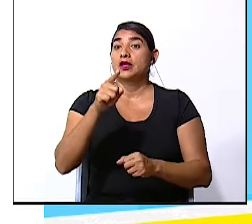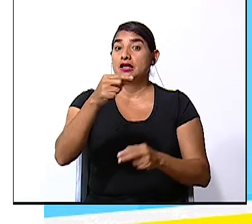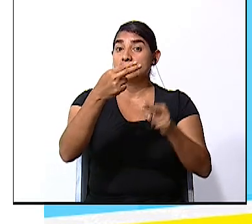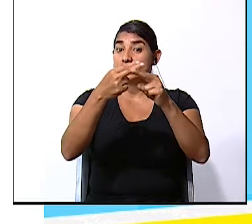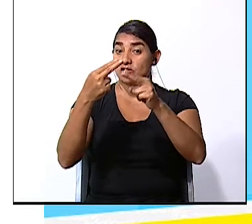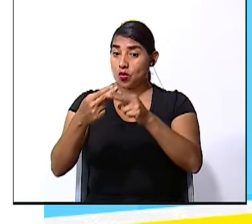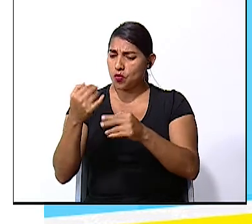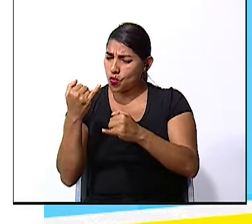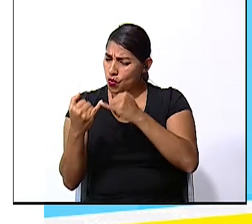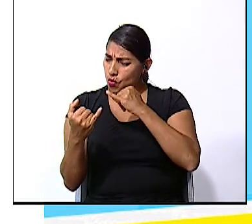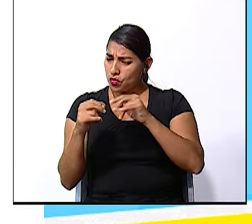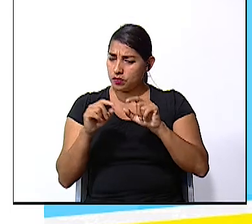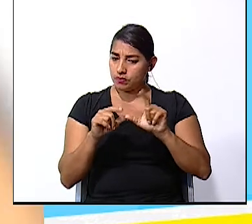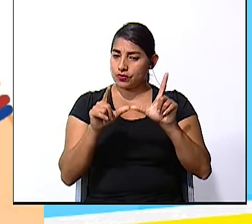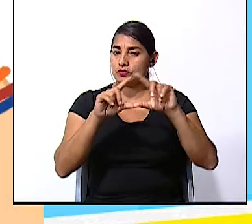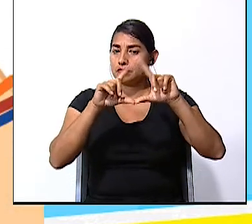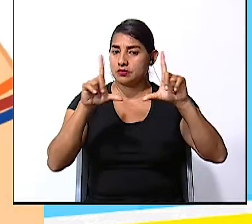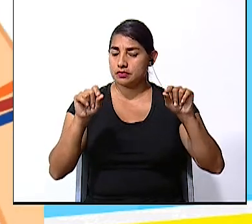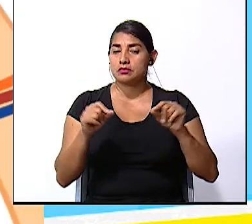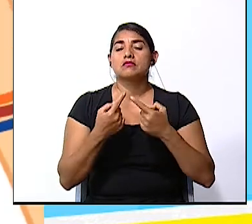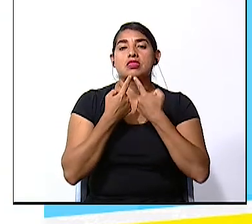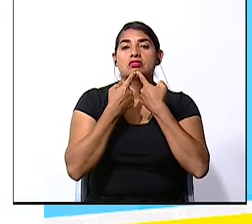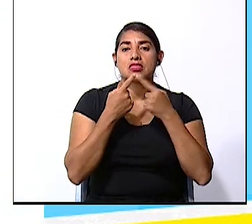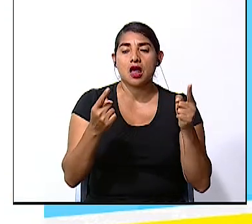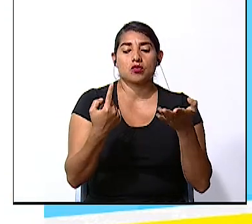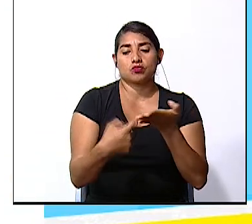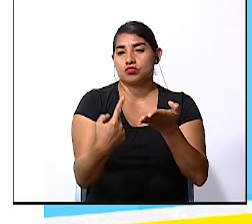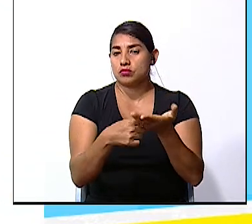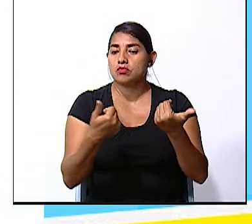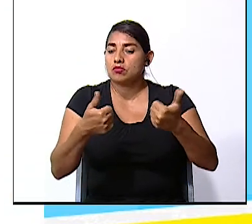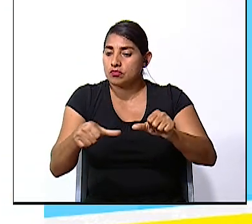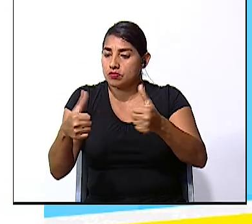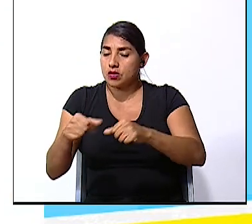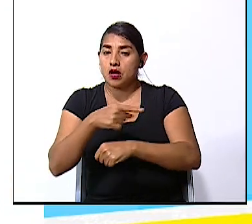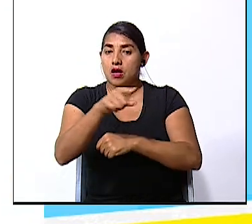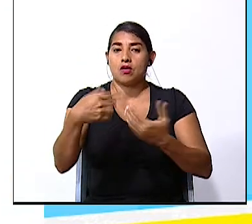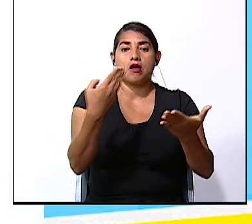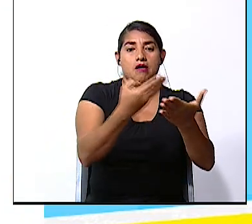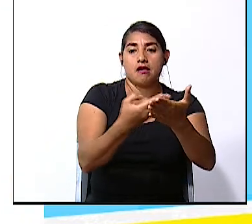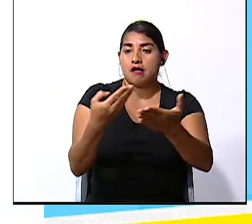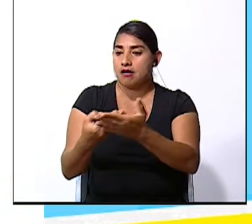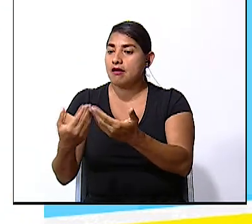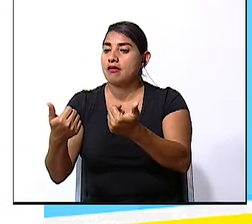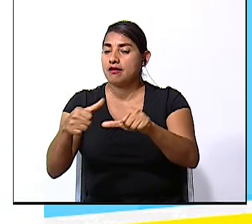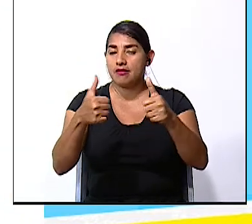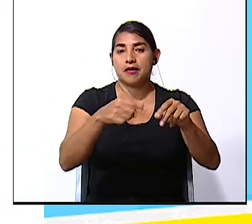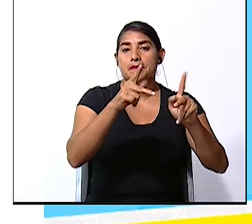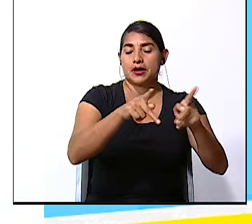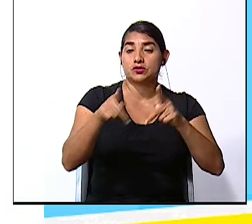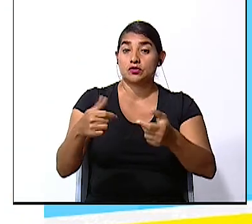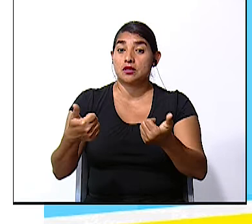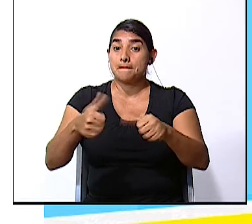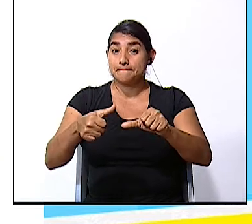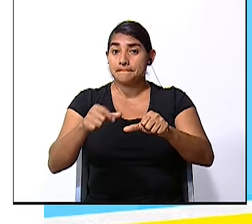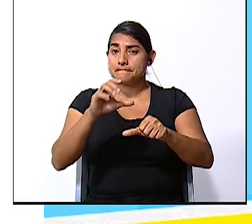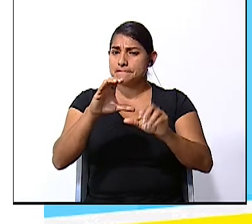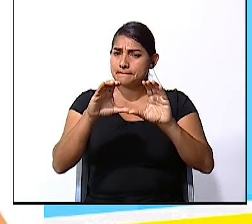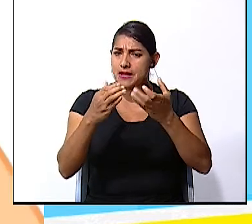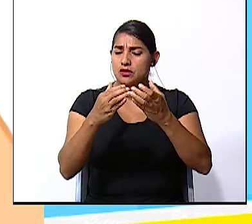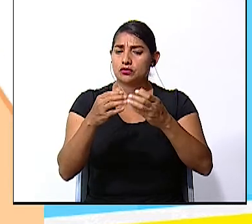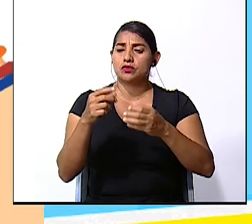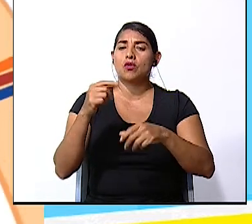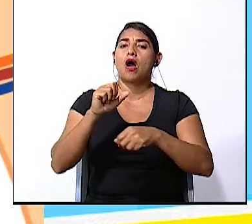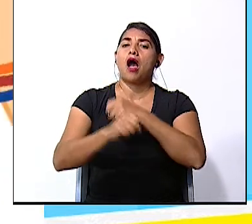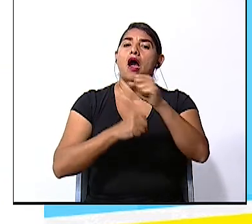último nombre destacaba el diálogo y el acuerdo al que llegaron los legados. El Pacto de Concordia entró en vigencia el